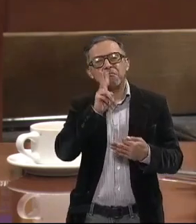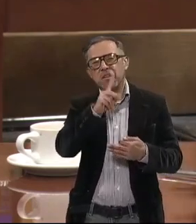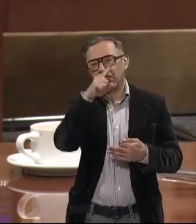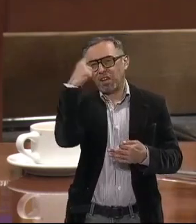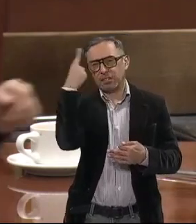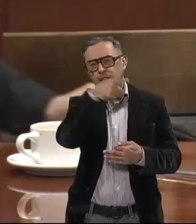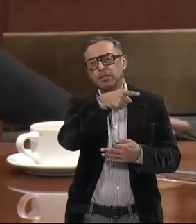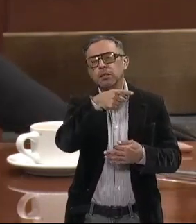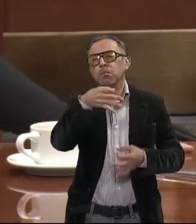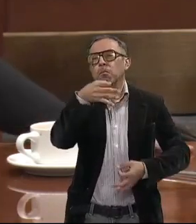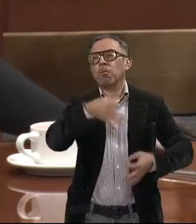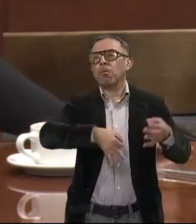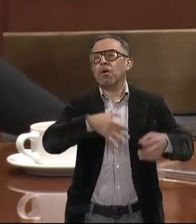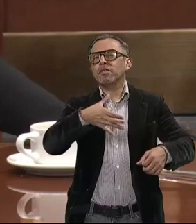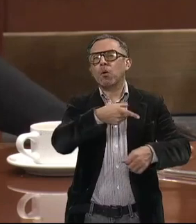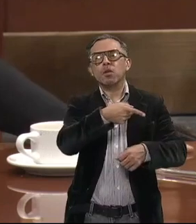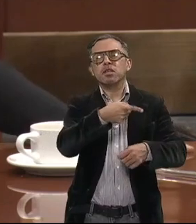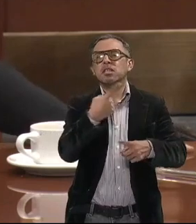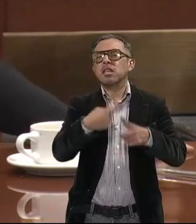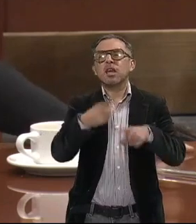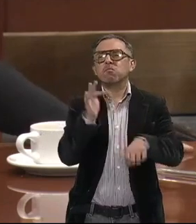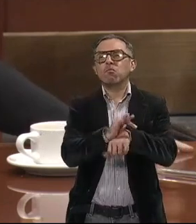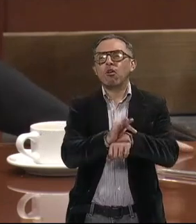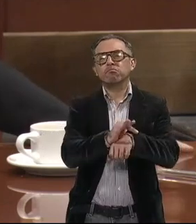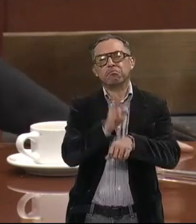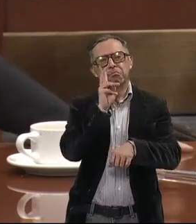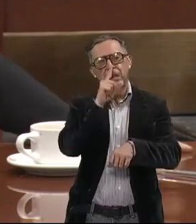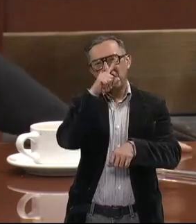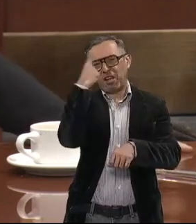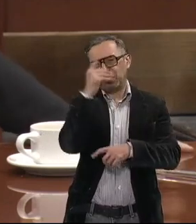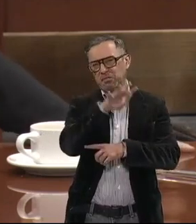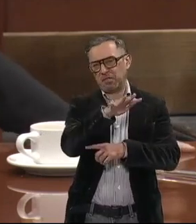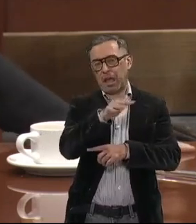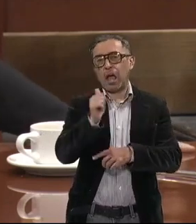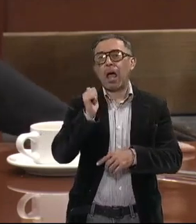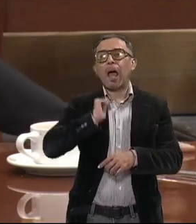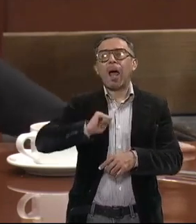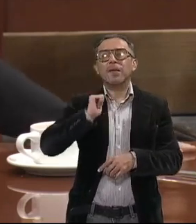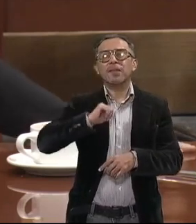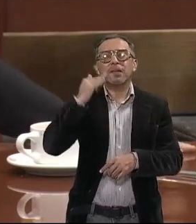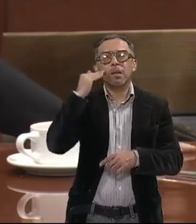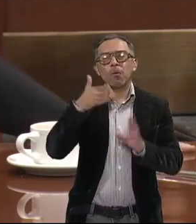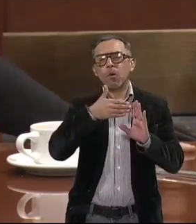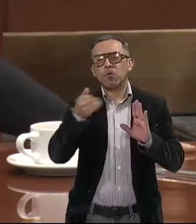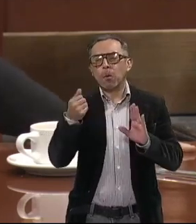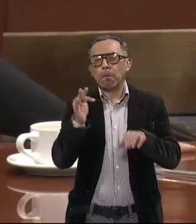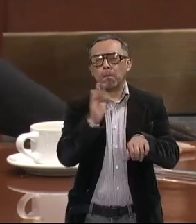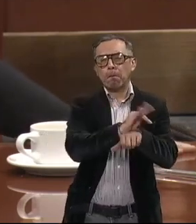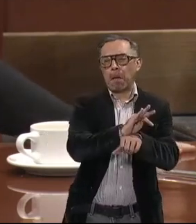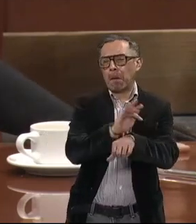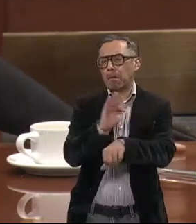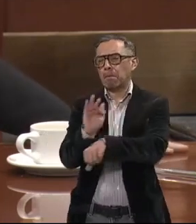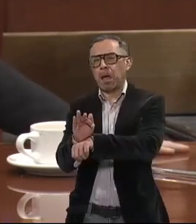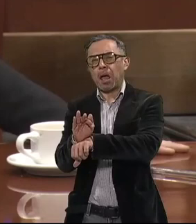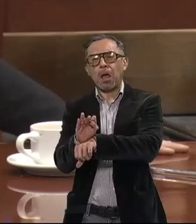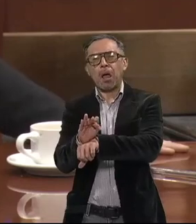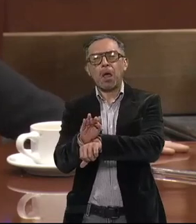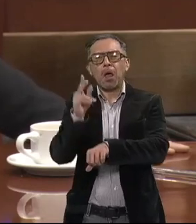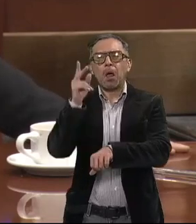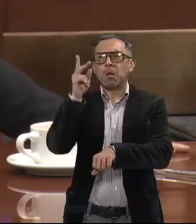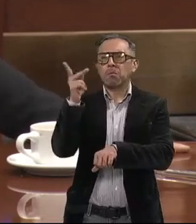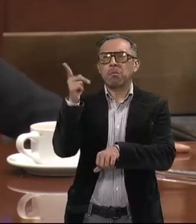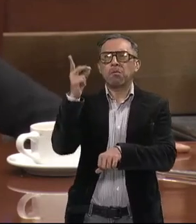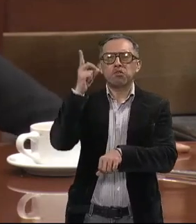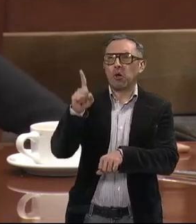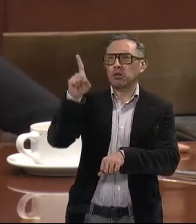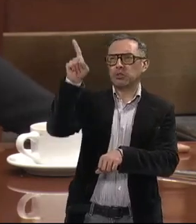cómo en el viejo régimen se protegían unos a otros. Dios los hace y ellos se juntan. A nosotros no se